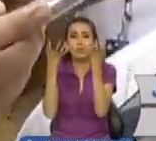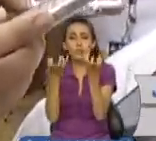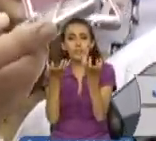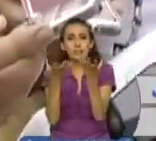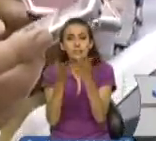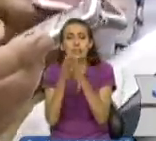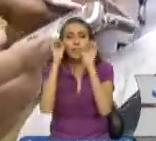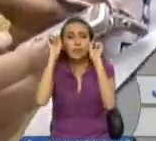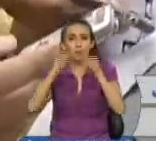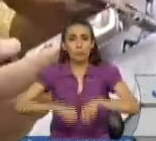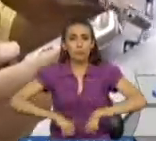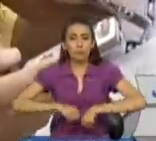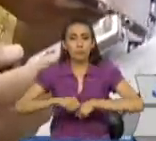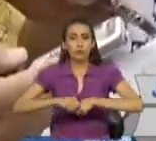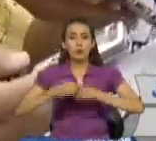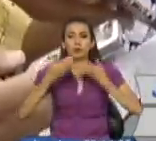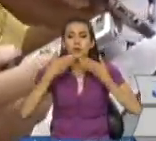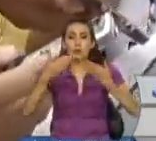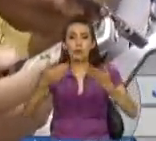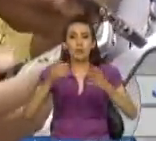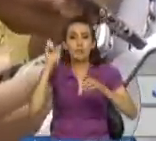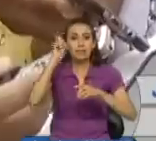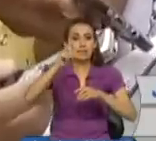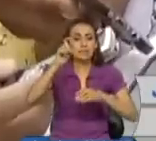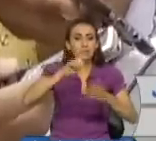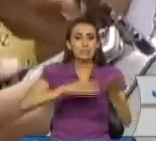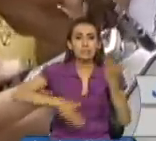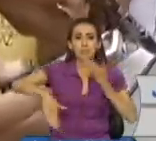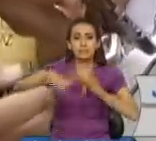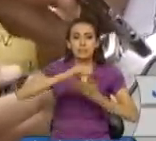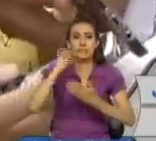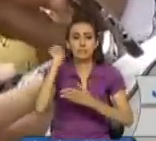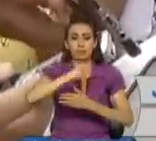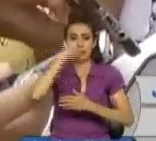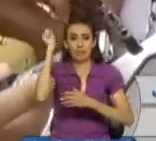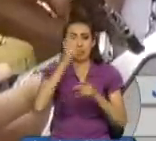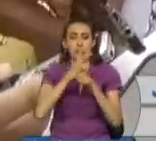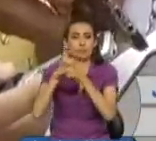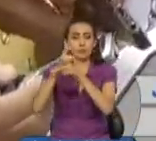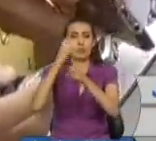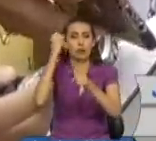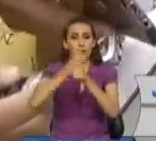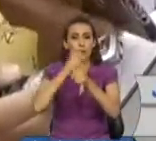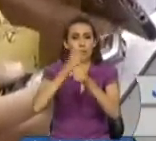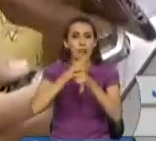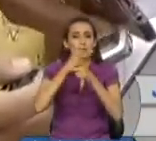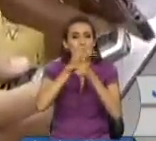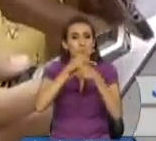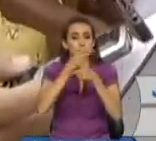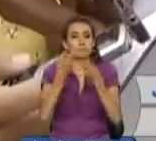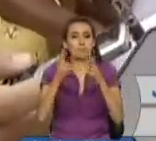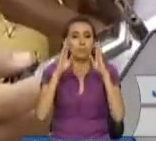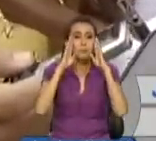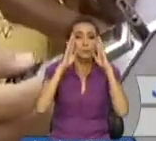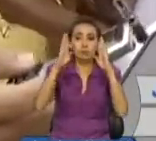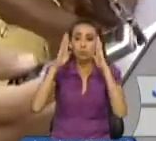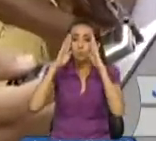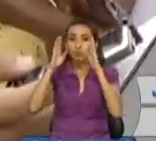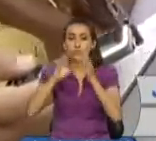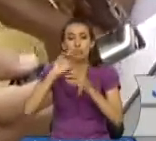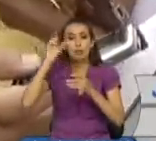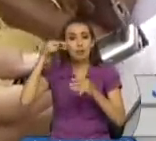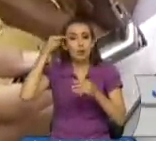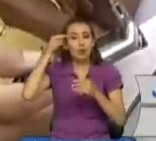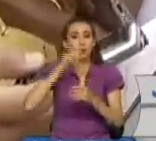de poder generar una verdadera protección de sus derechos empleo producción y obviamente una atención tanto el gobierno